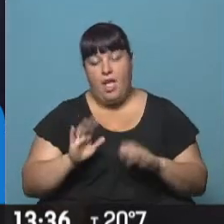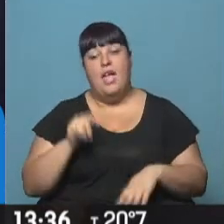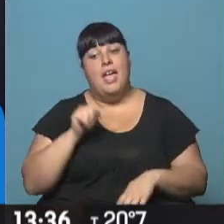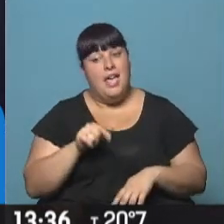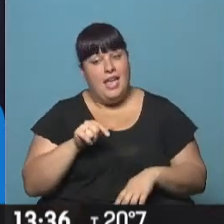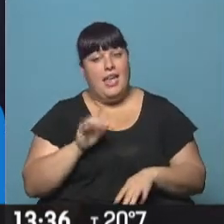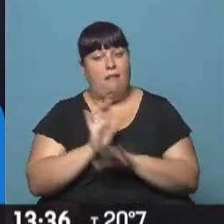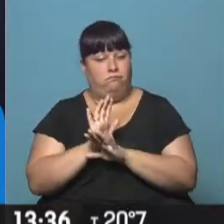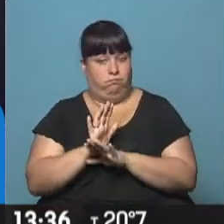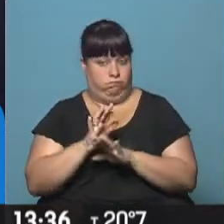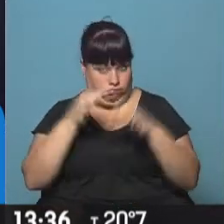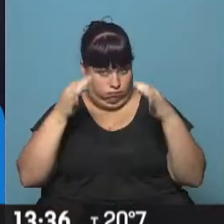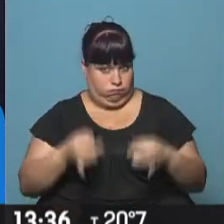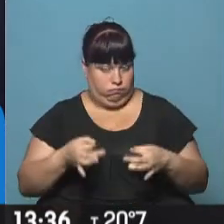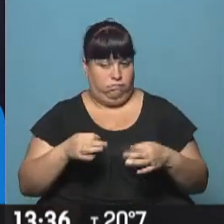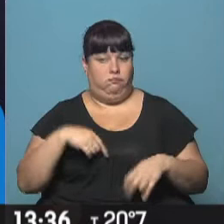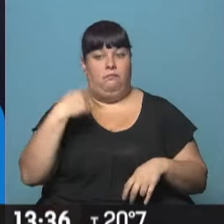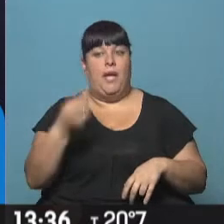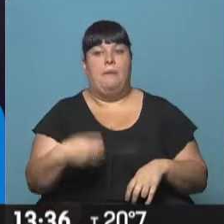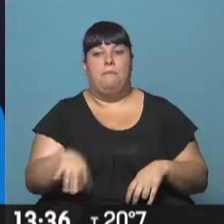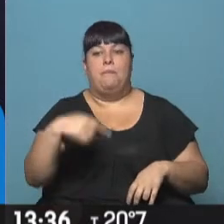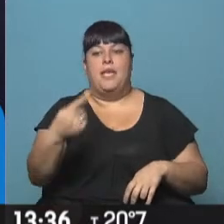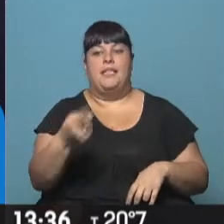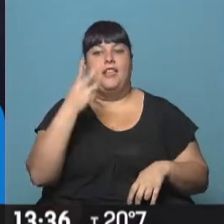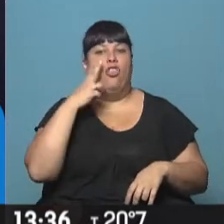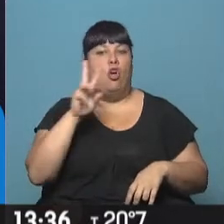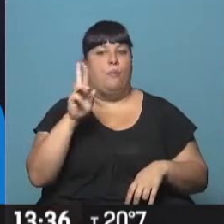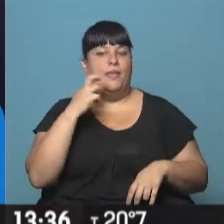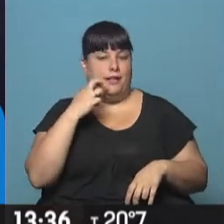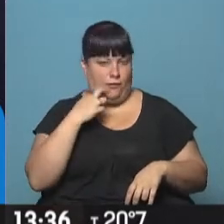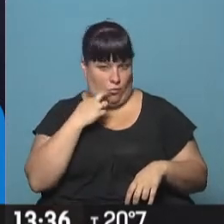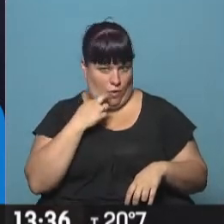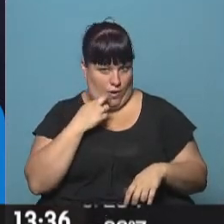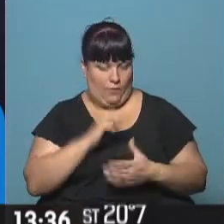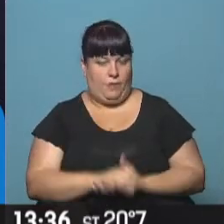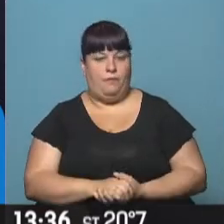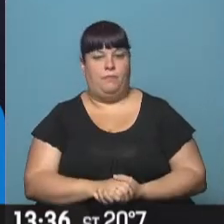Esto sería pleno, de manera plena, recién a partir del 2019.